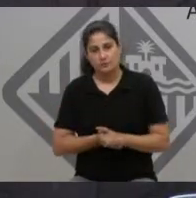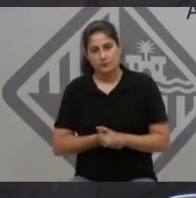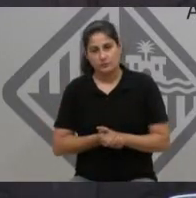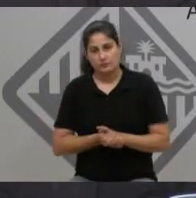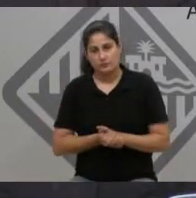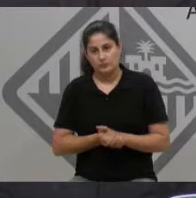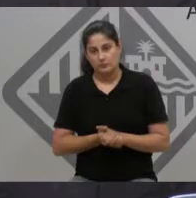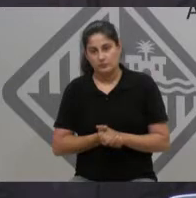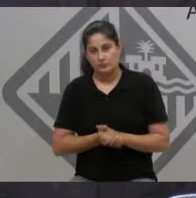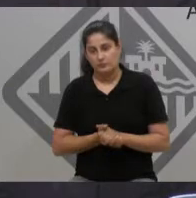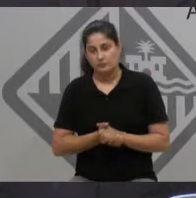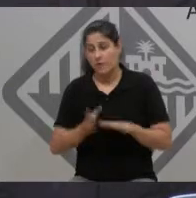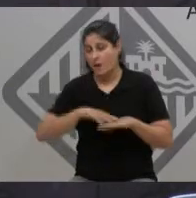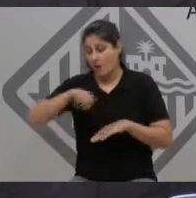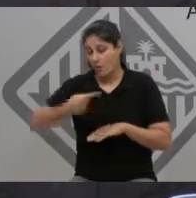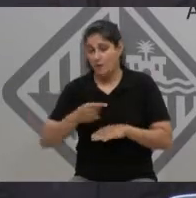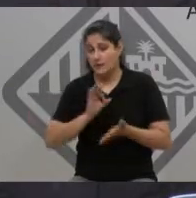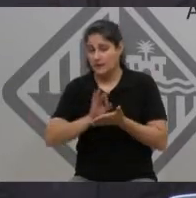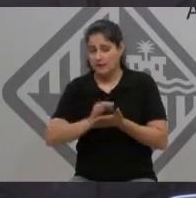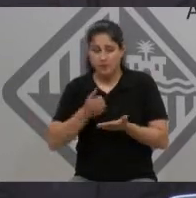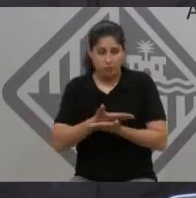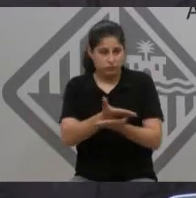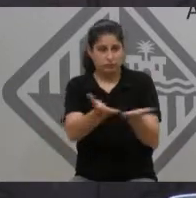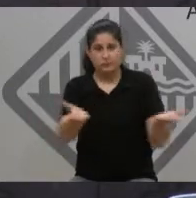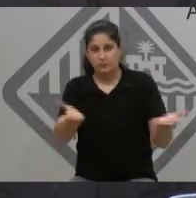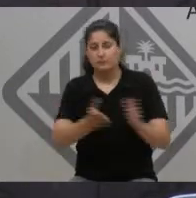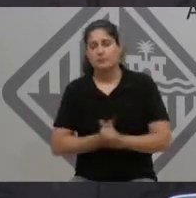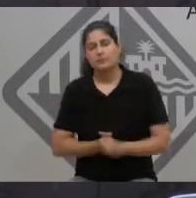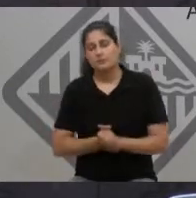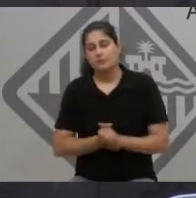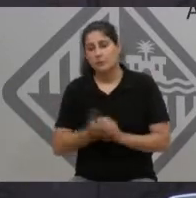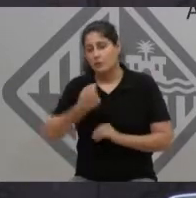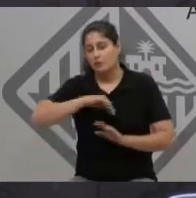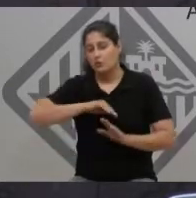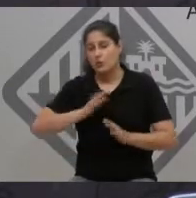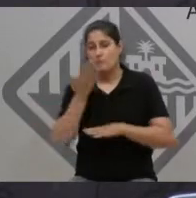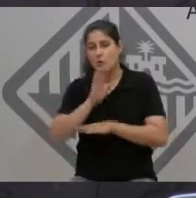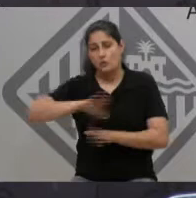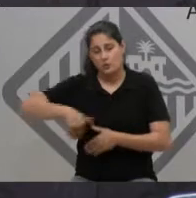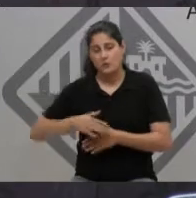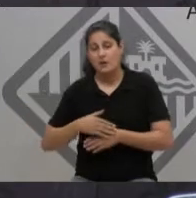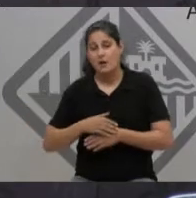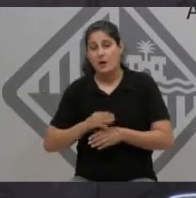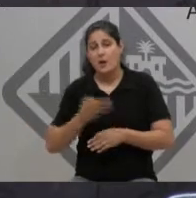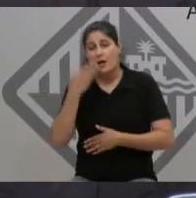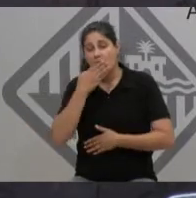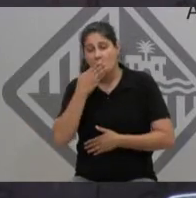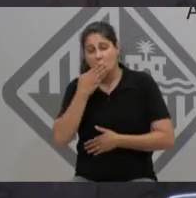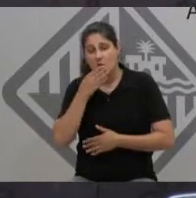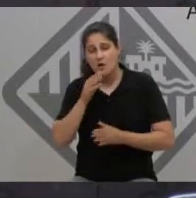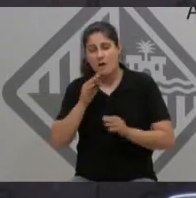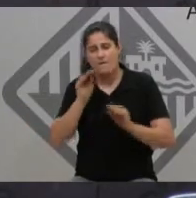que se ve reflejada en el servicio al ciudadano. Y por esto nuestra última propuesta va a ser potenciar la escuela de formación como instrumento de